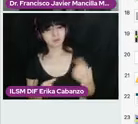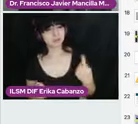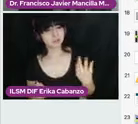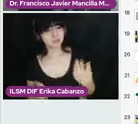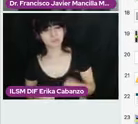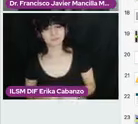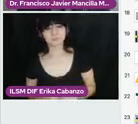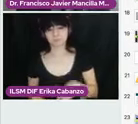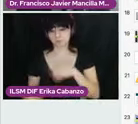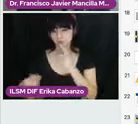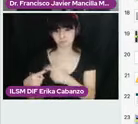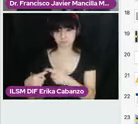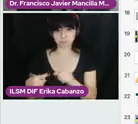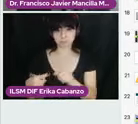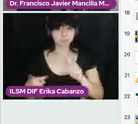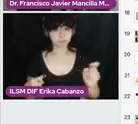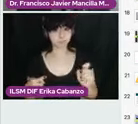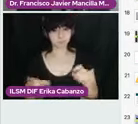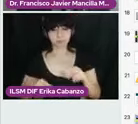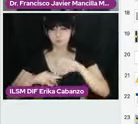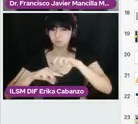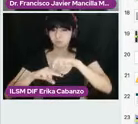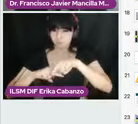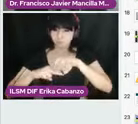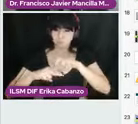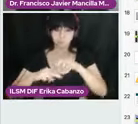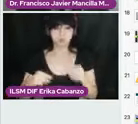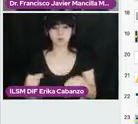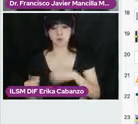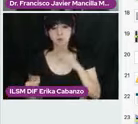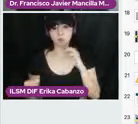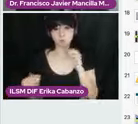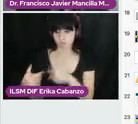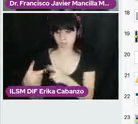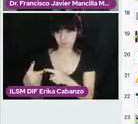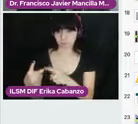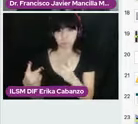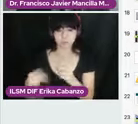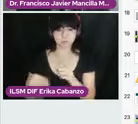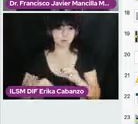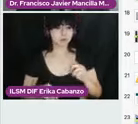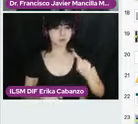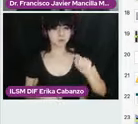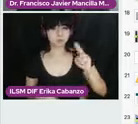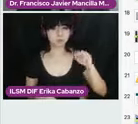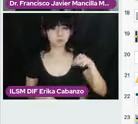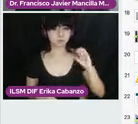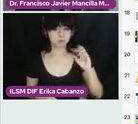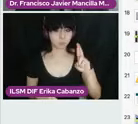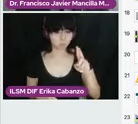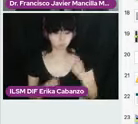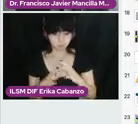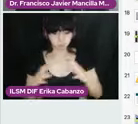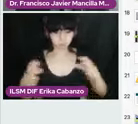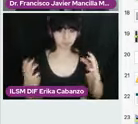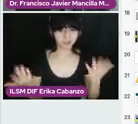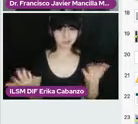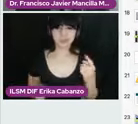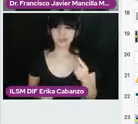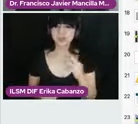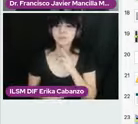para descubrir un tumor, ¿sí? O dejar que el tumor evolucione. Bueno, ellos llegaron a la conclusión de que es mejor